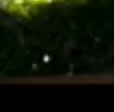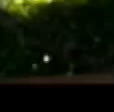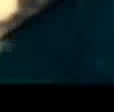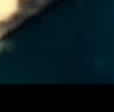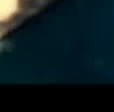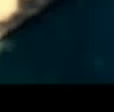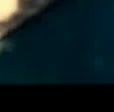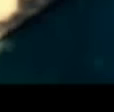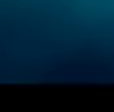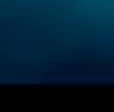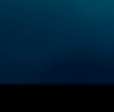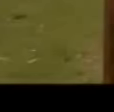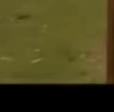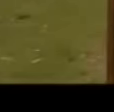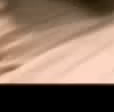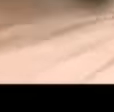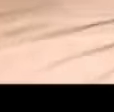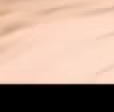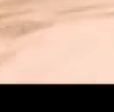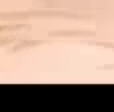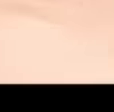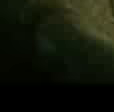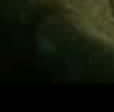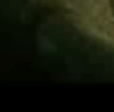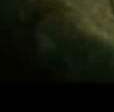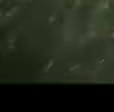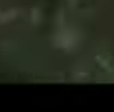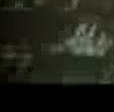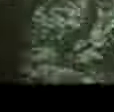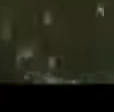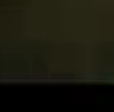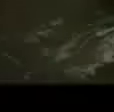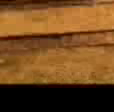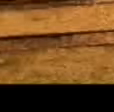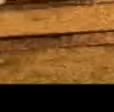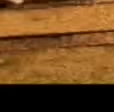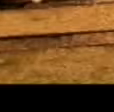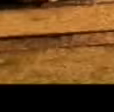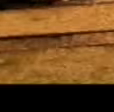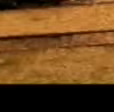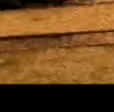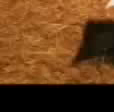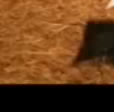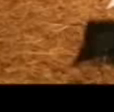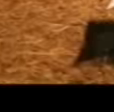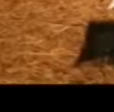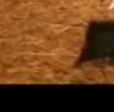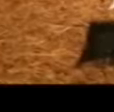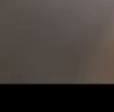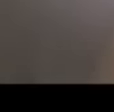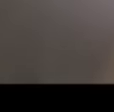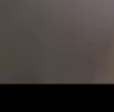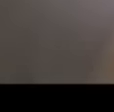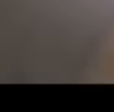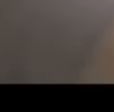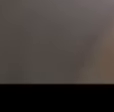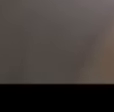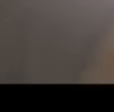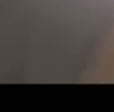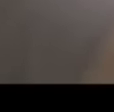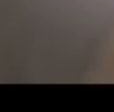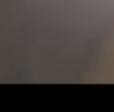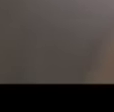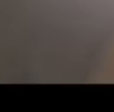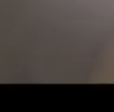destino no se van a morir puedo cambiar estos seis la humanidad